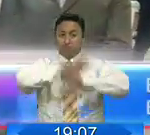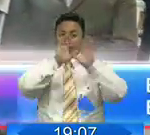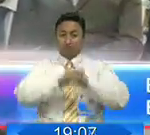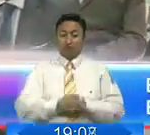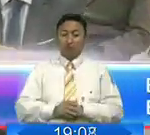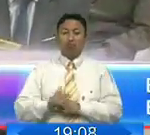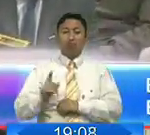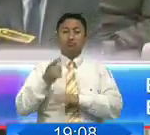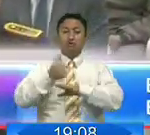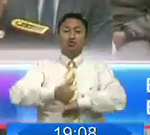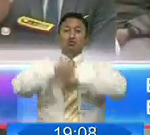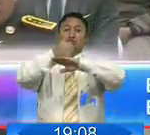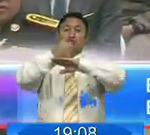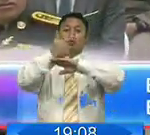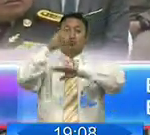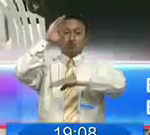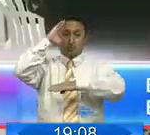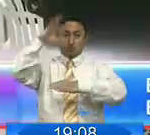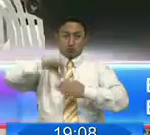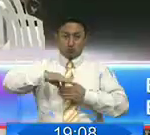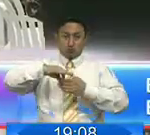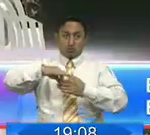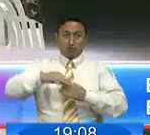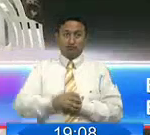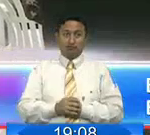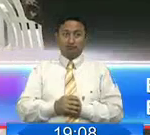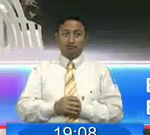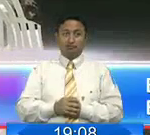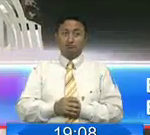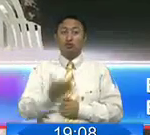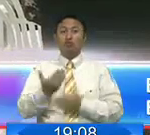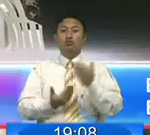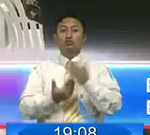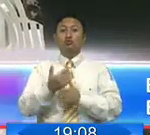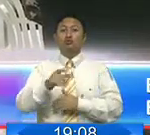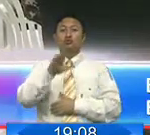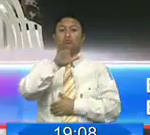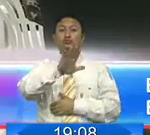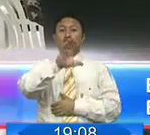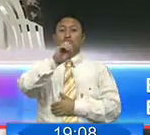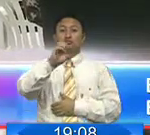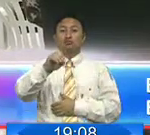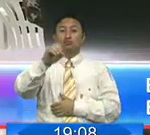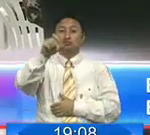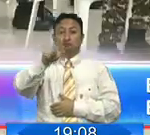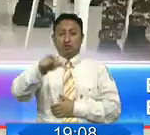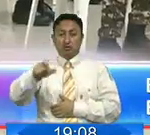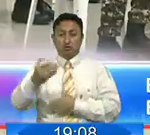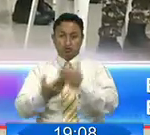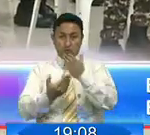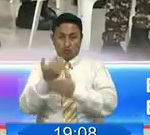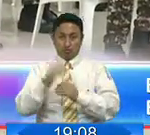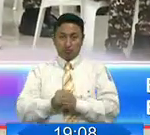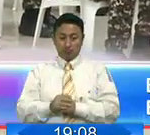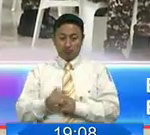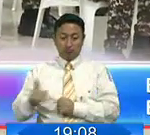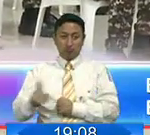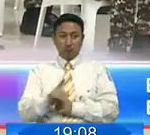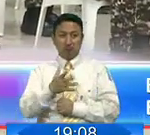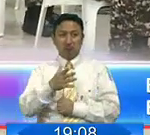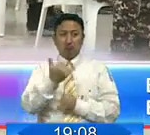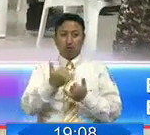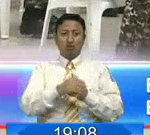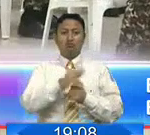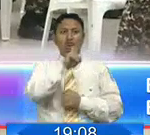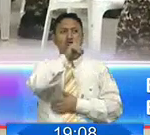primer comandante de los guías penitenciarios y se presentó a los nuevos 500 agentes de seguridad carcelaria, con lo cual serían alrededor de